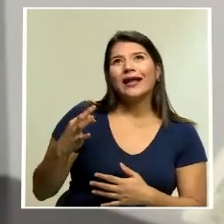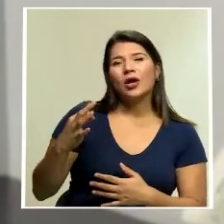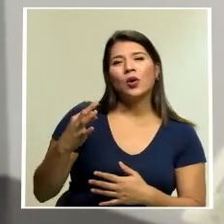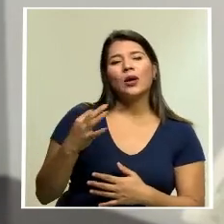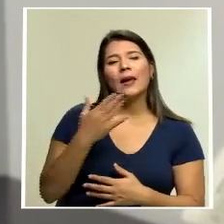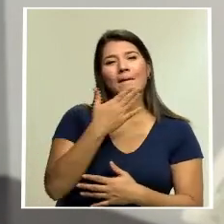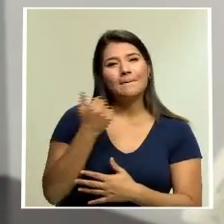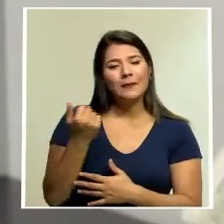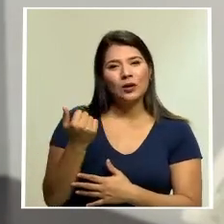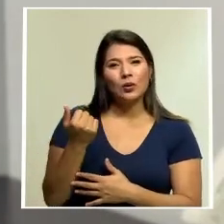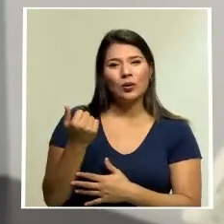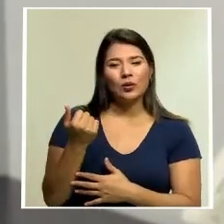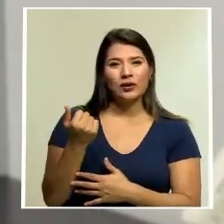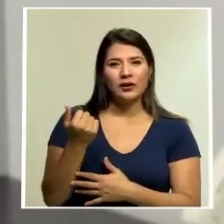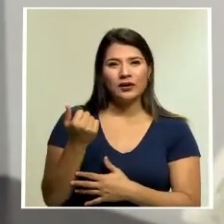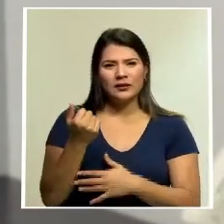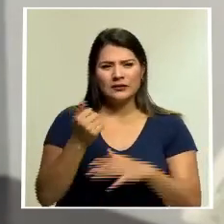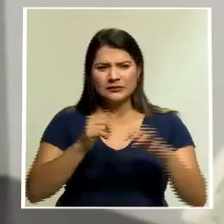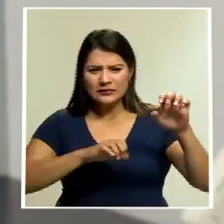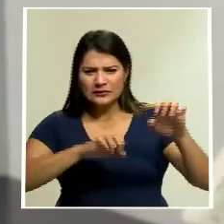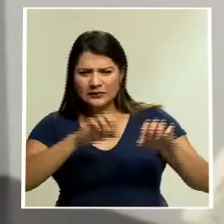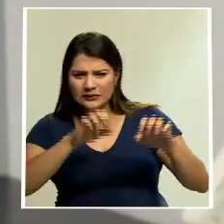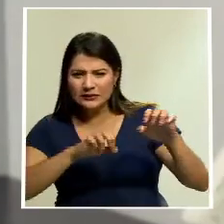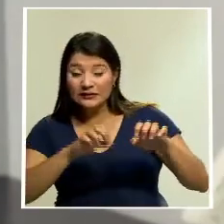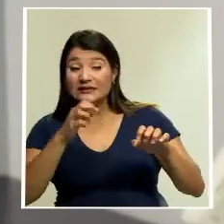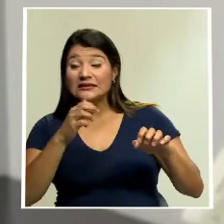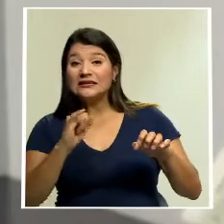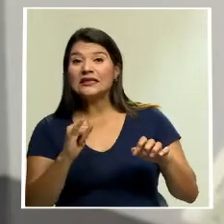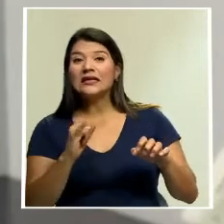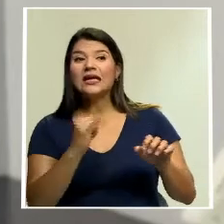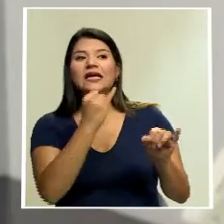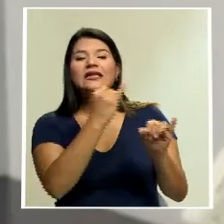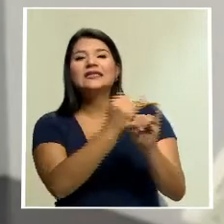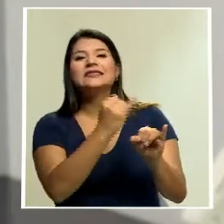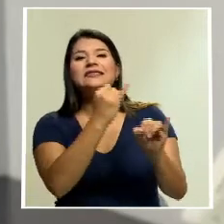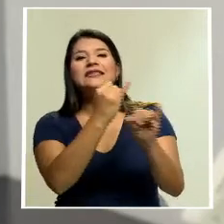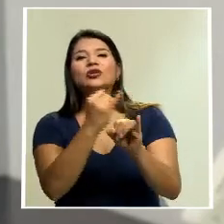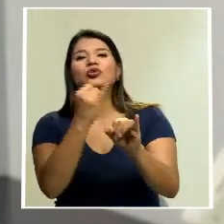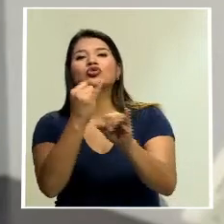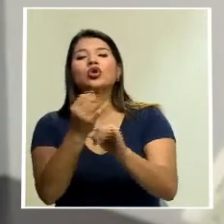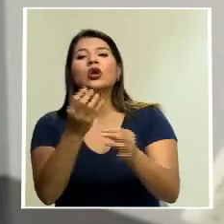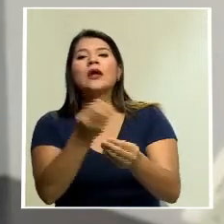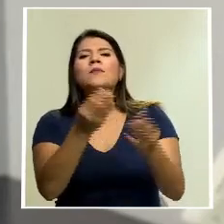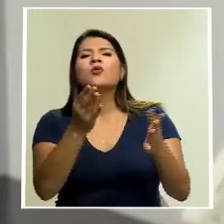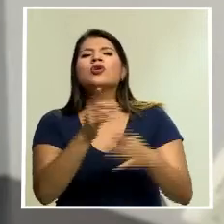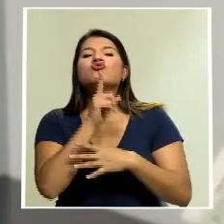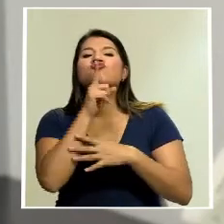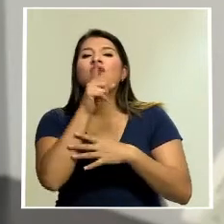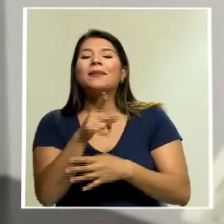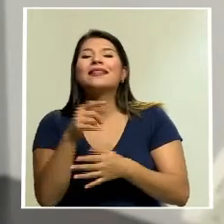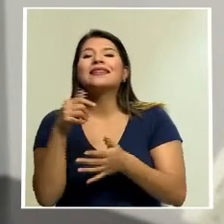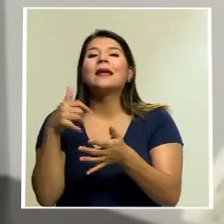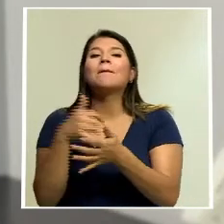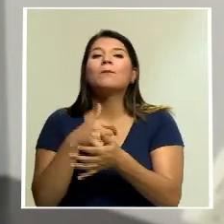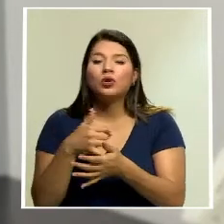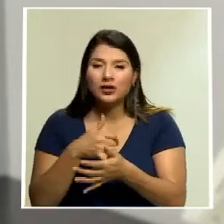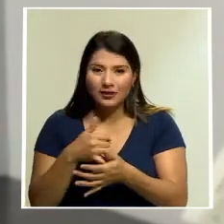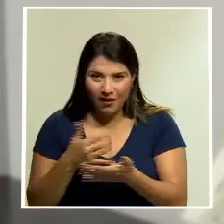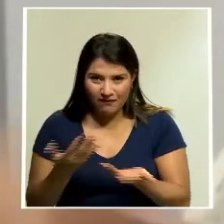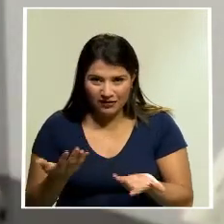vulnerable es nuestra institucionalidad, qué tan frágiles somos